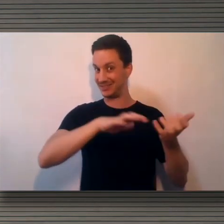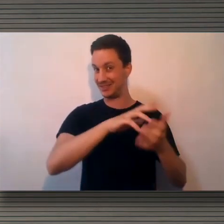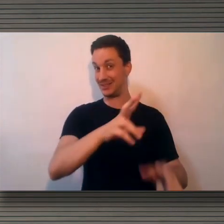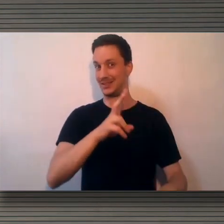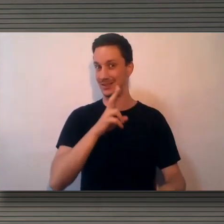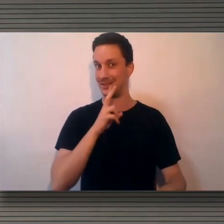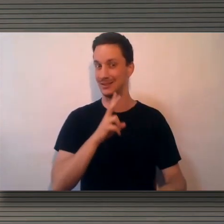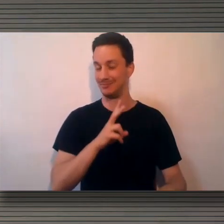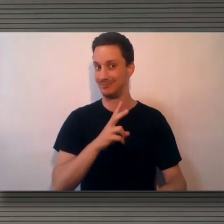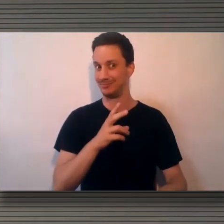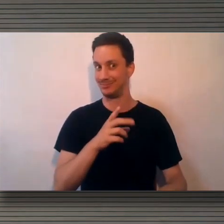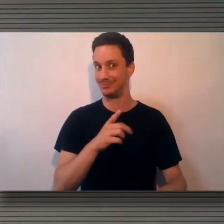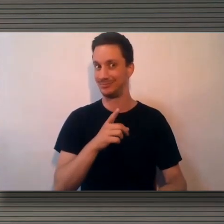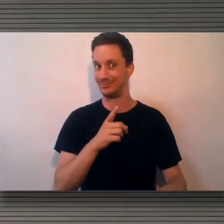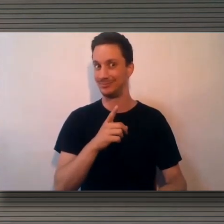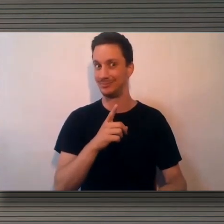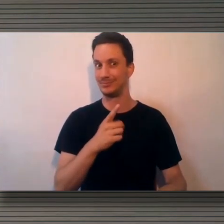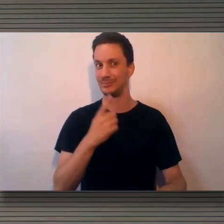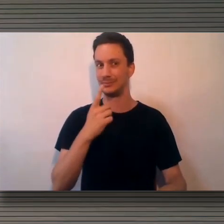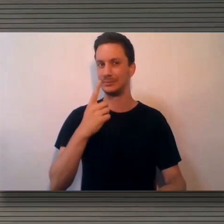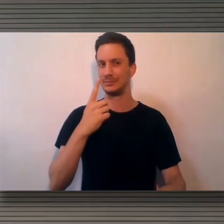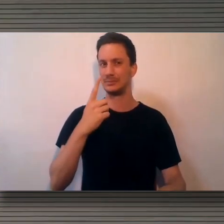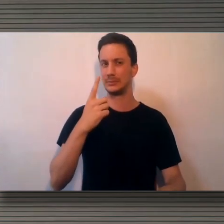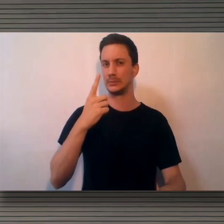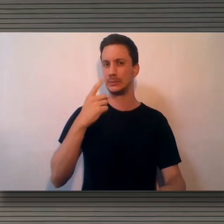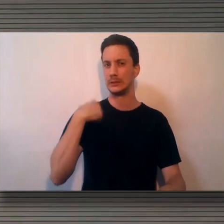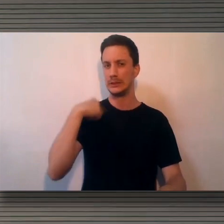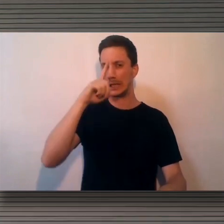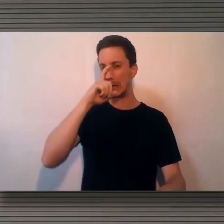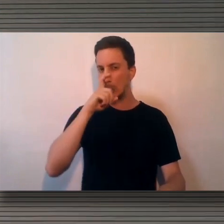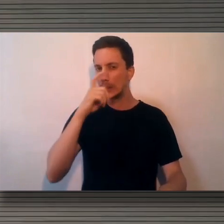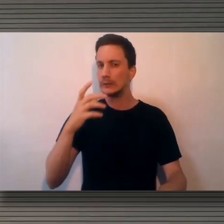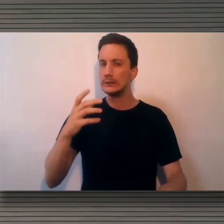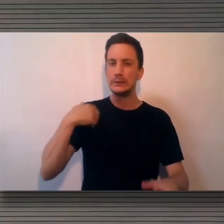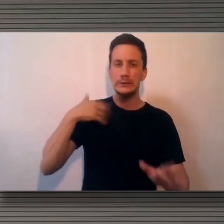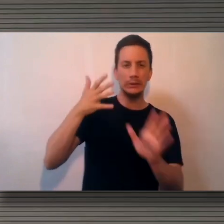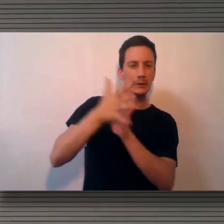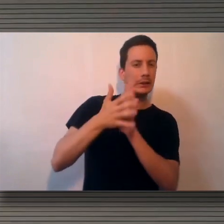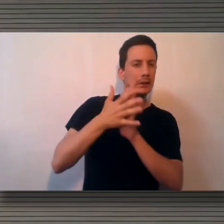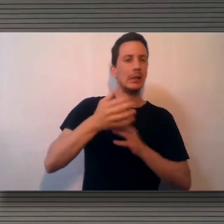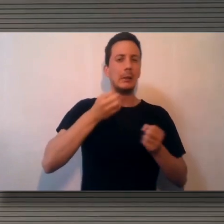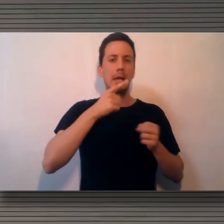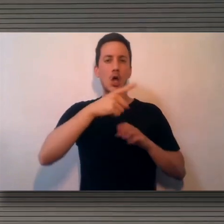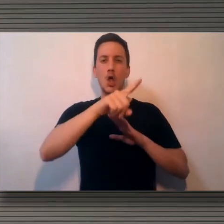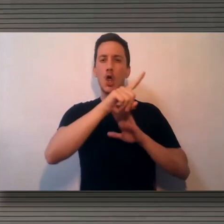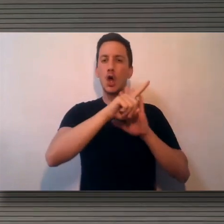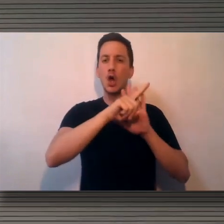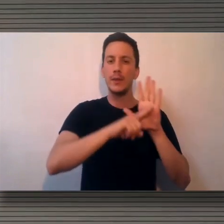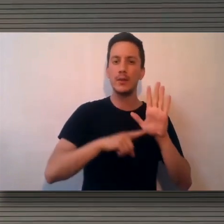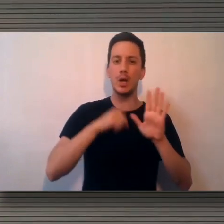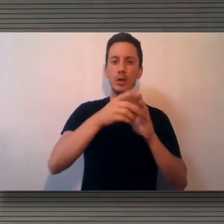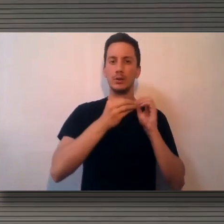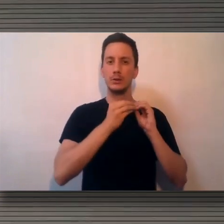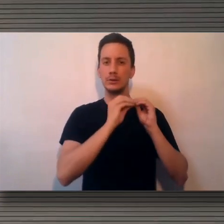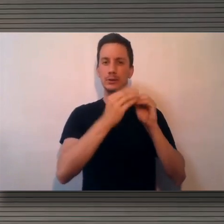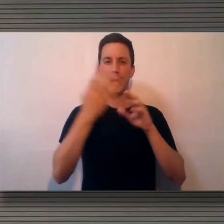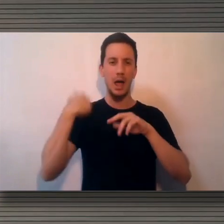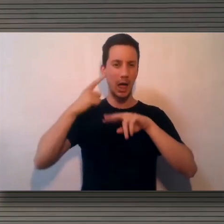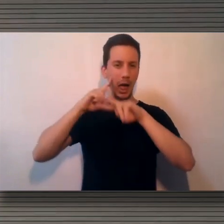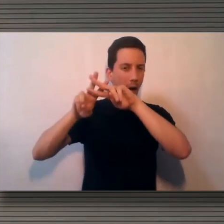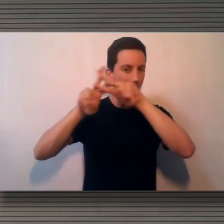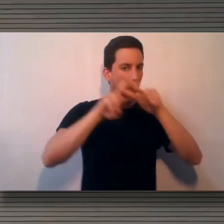bien, ahora no sabría explicar bien las condiciones en las que fue hecho ese